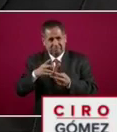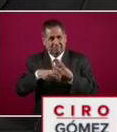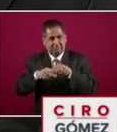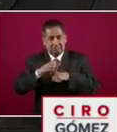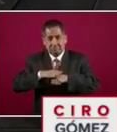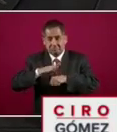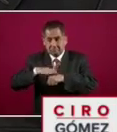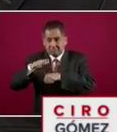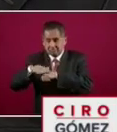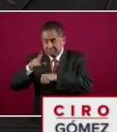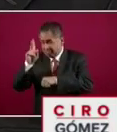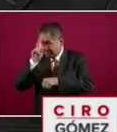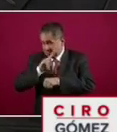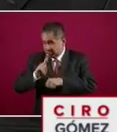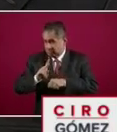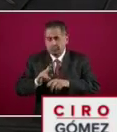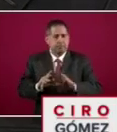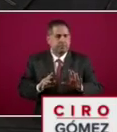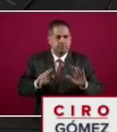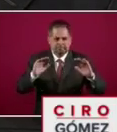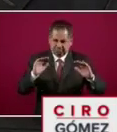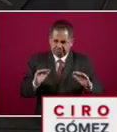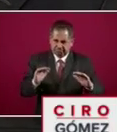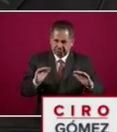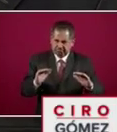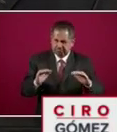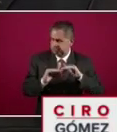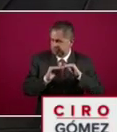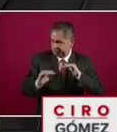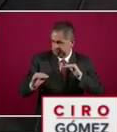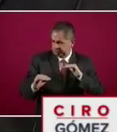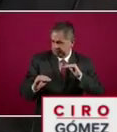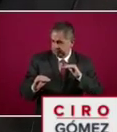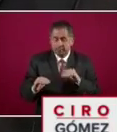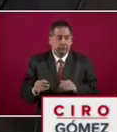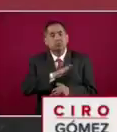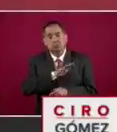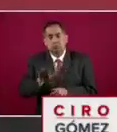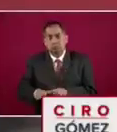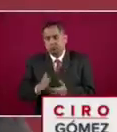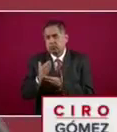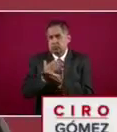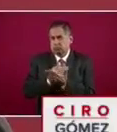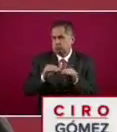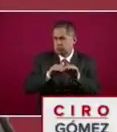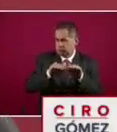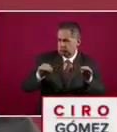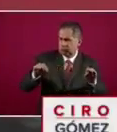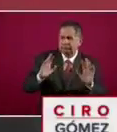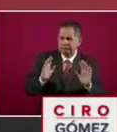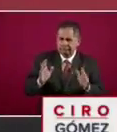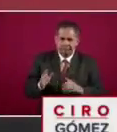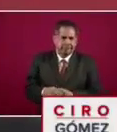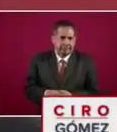progresivo de violencia, sobre todo en homicidios, porque